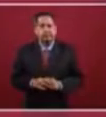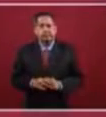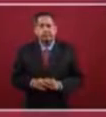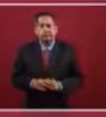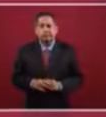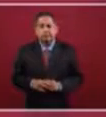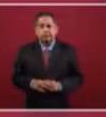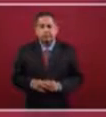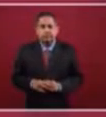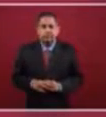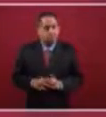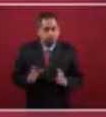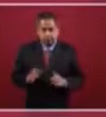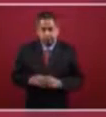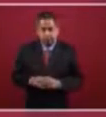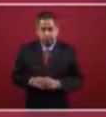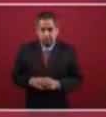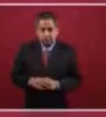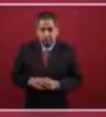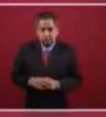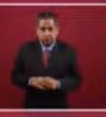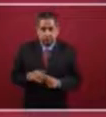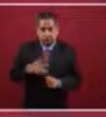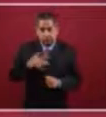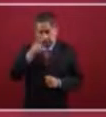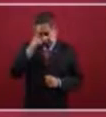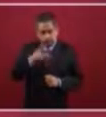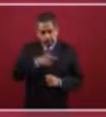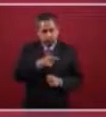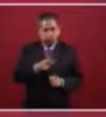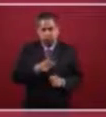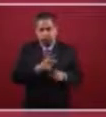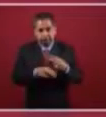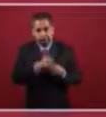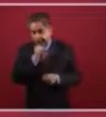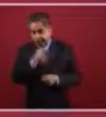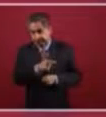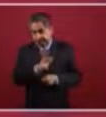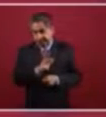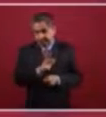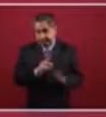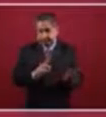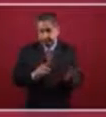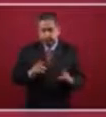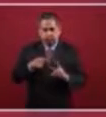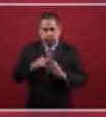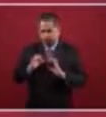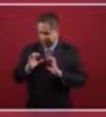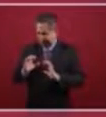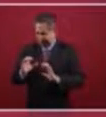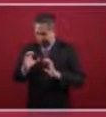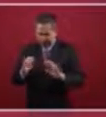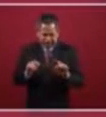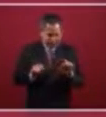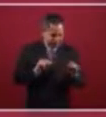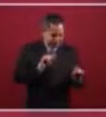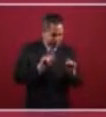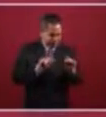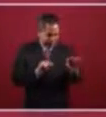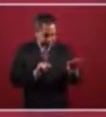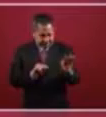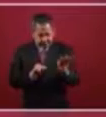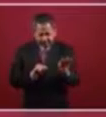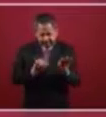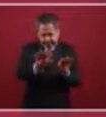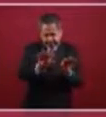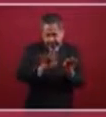no estoy seguro que lo van a hacer, porque tuvimos cuidado en escoger